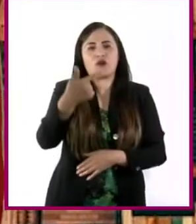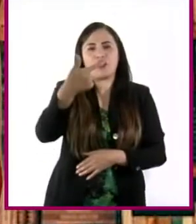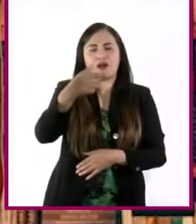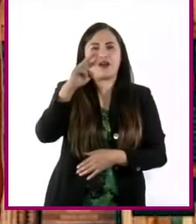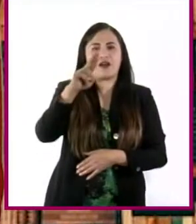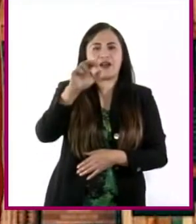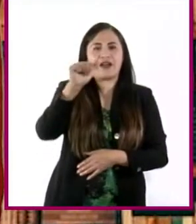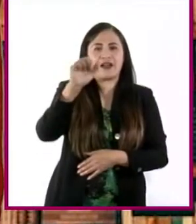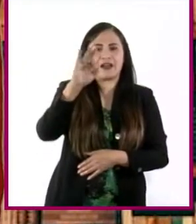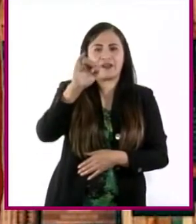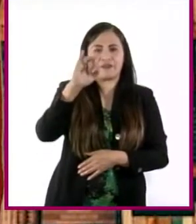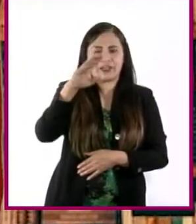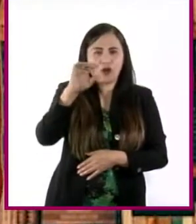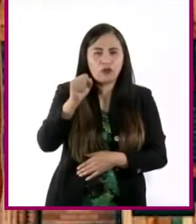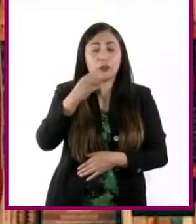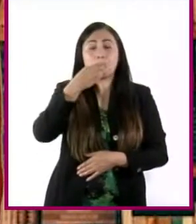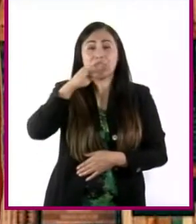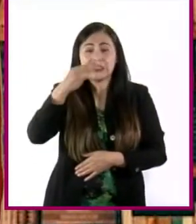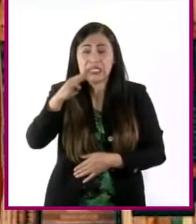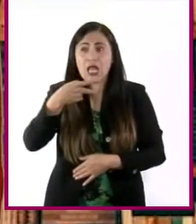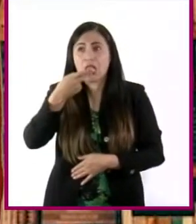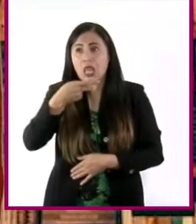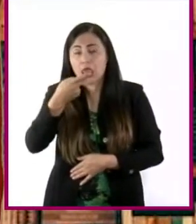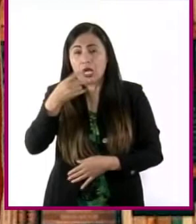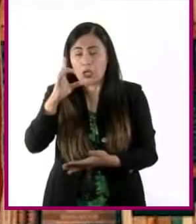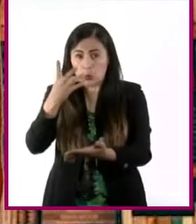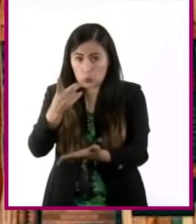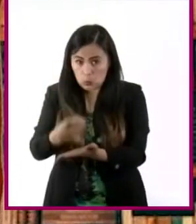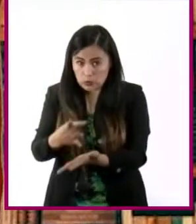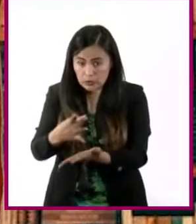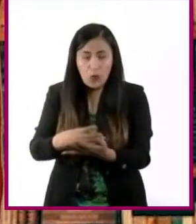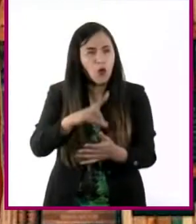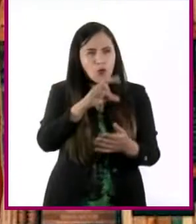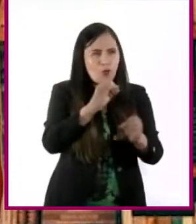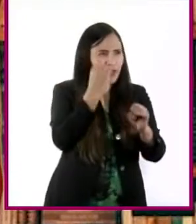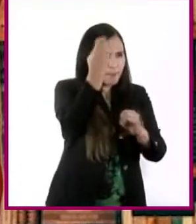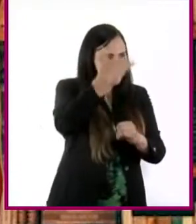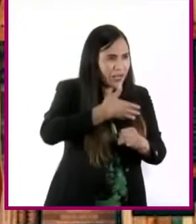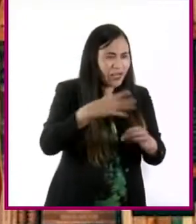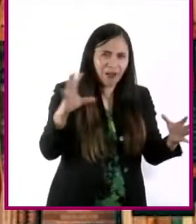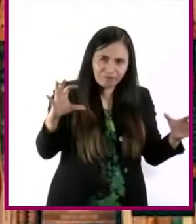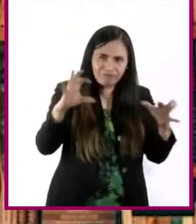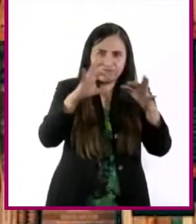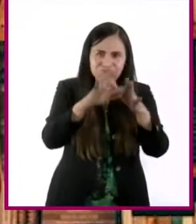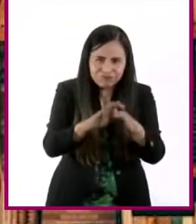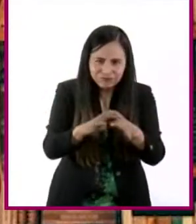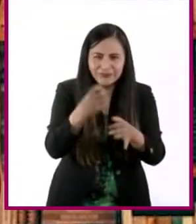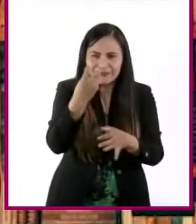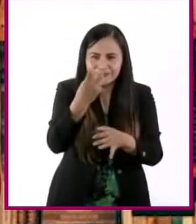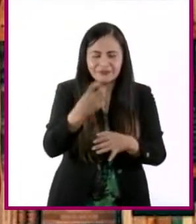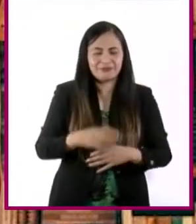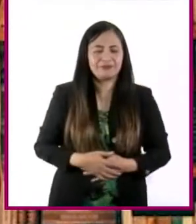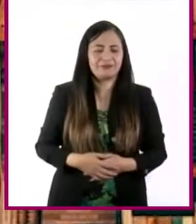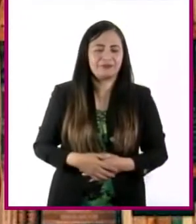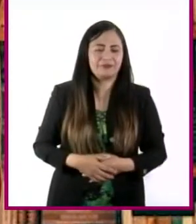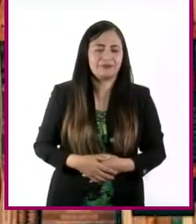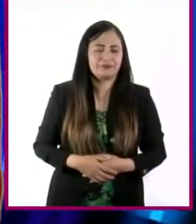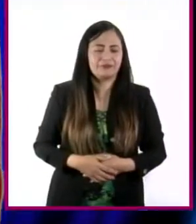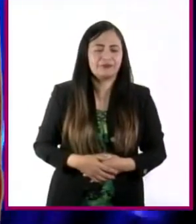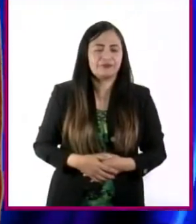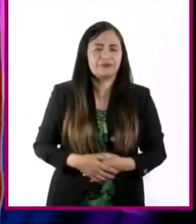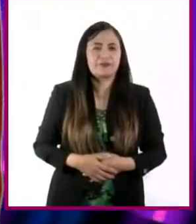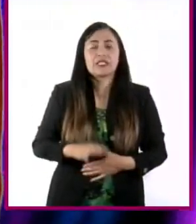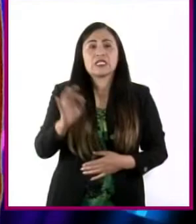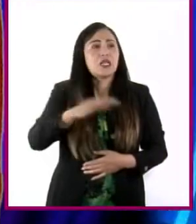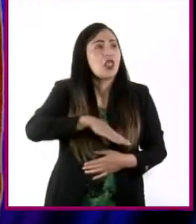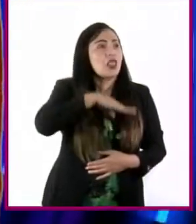es hacer más comprensible el mensaje para la audiencia, y en esto radica el secreto para aprender a utilizarlos. Por ejemplo, si un recurso distrae